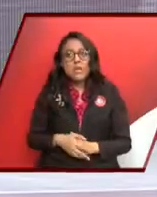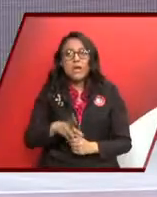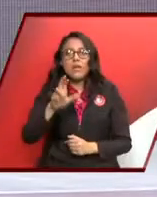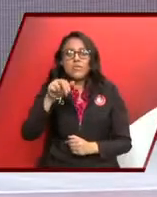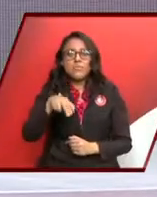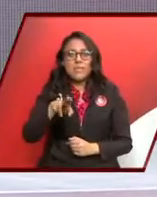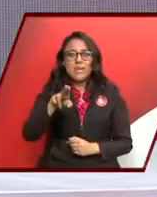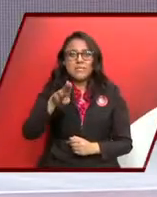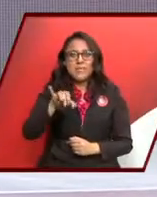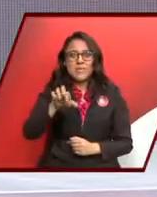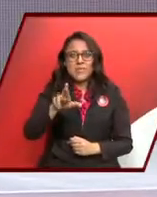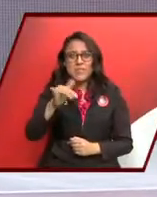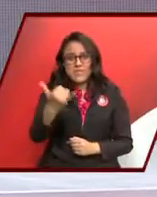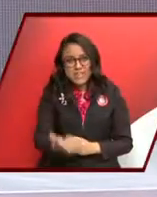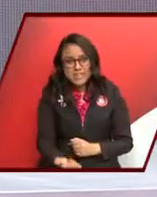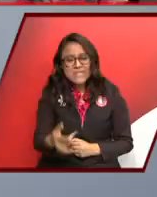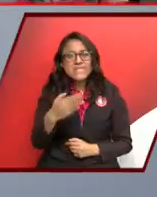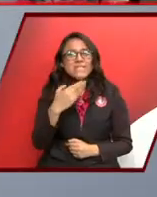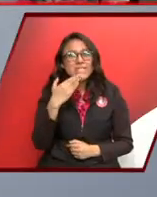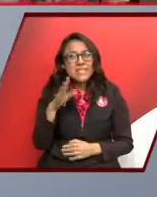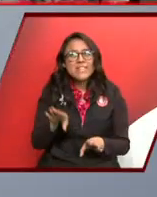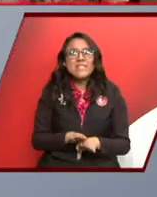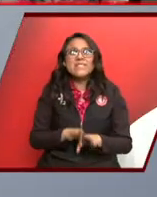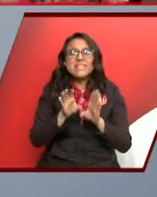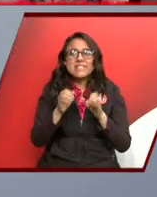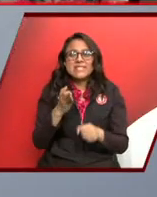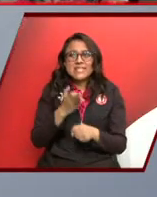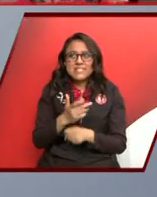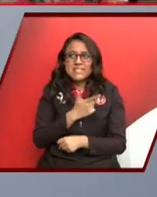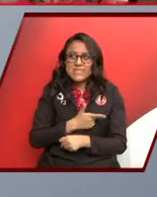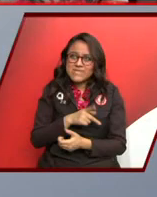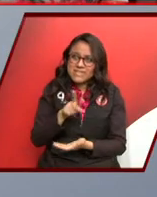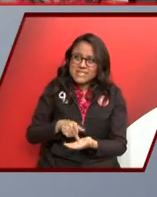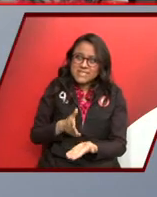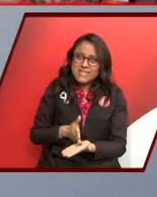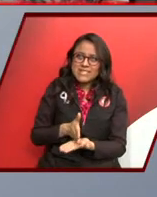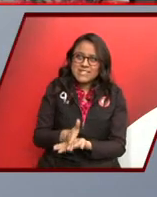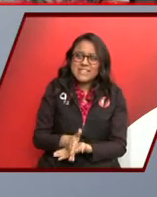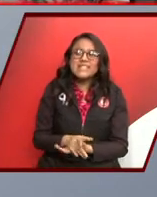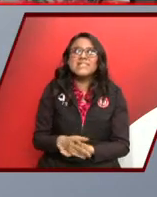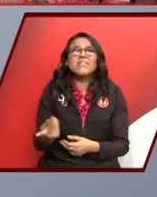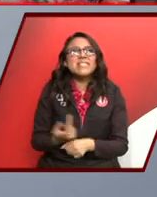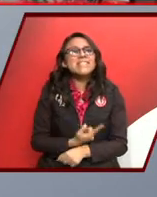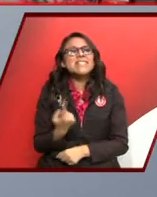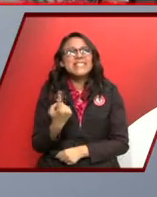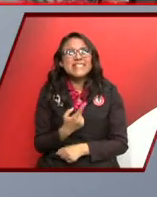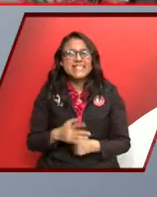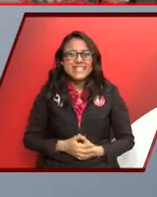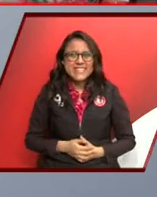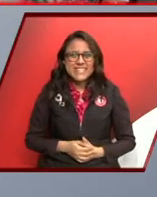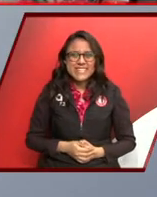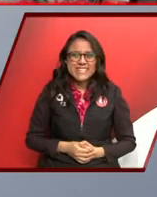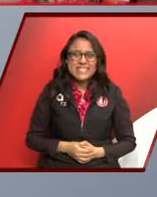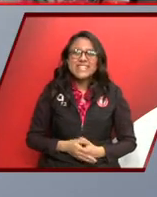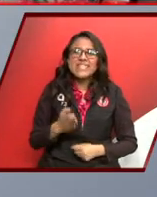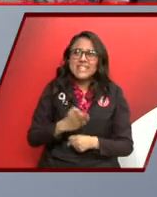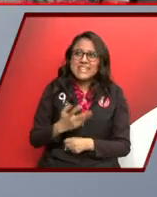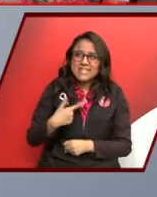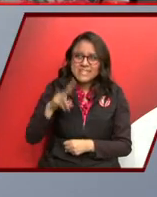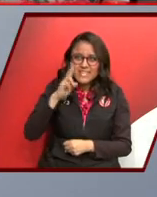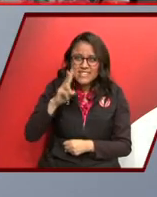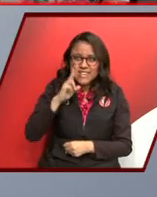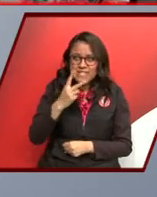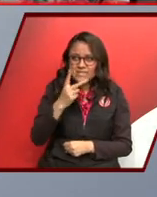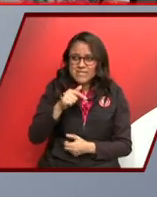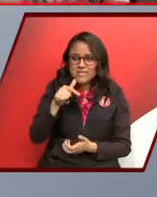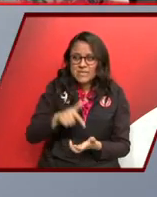Rubén Monroy, en la zona de Xochimilco. ¿Cómo estás, mi Rubas? Qué bueno que estás otra vez en esta área, ¿eh? ¿Qué pasa, Rubas? Aquí estamos, Jorge, cubriendo las